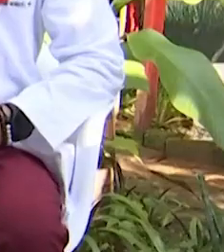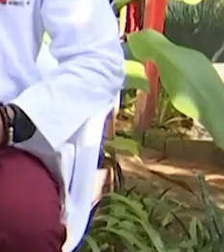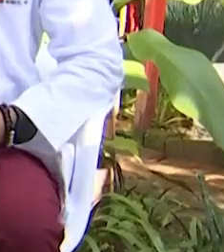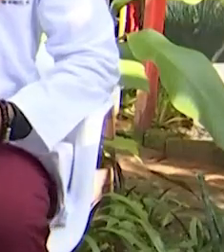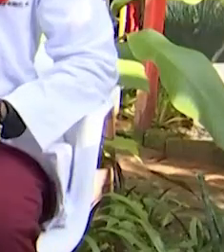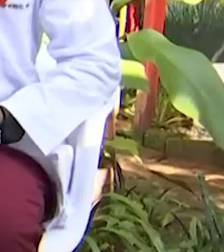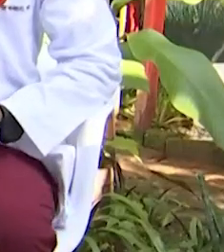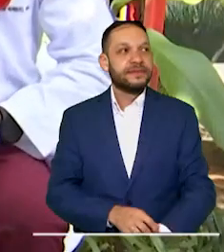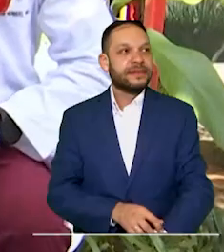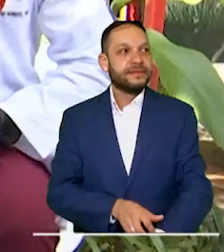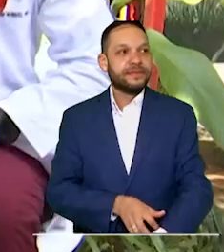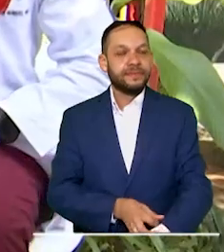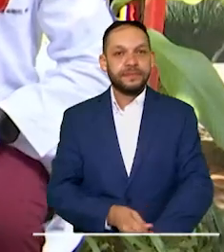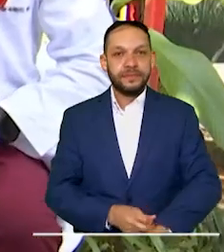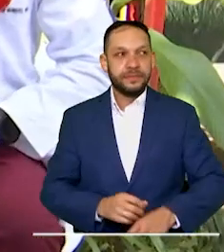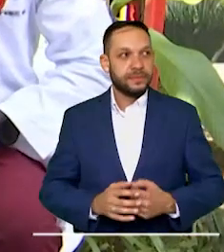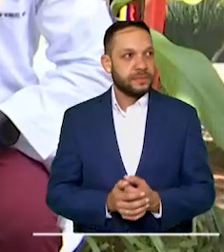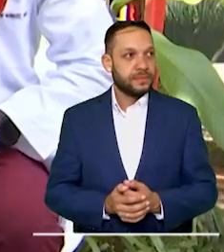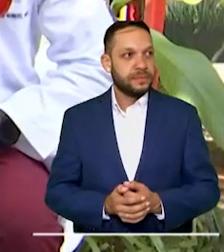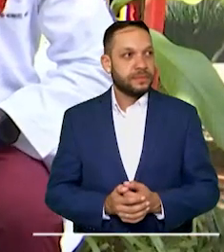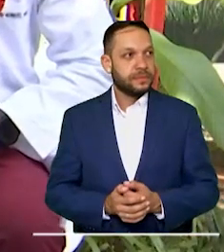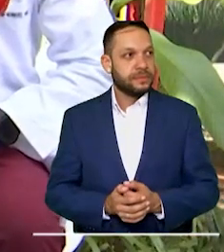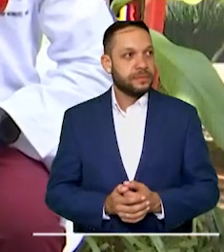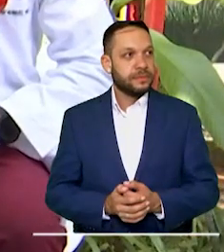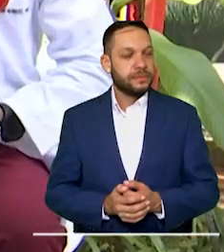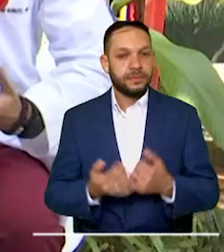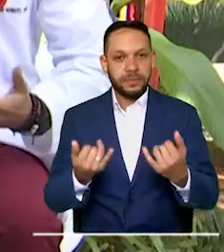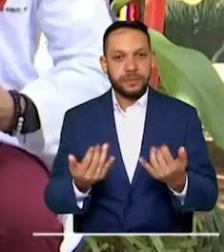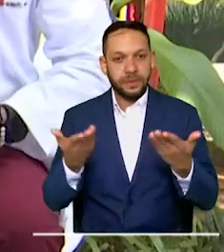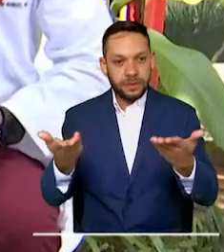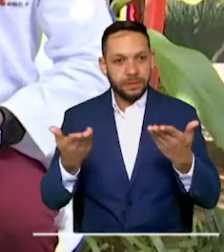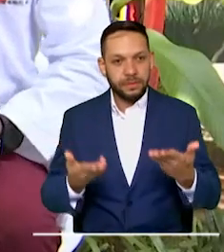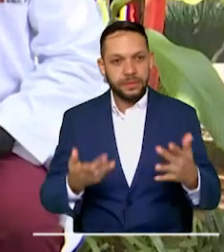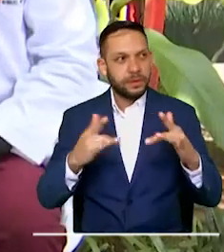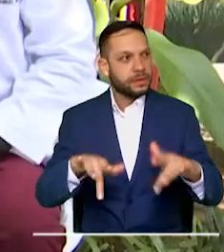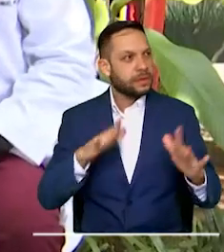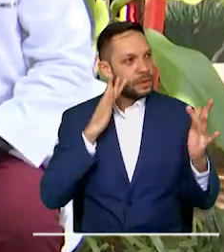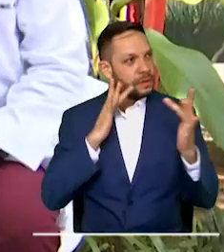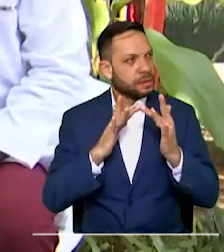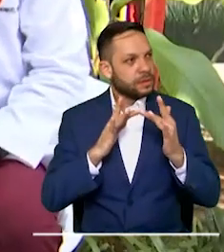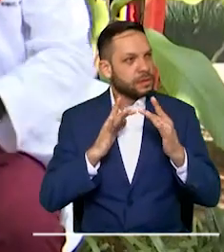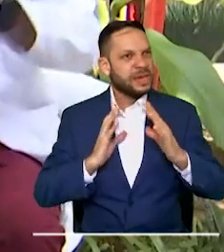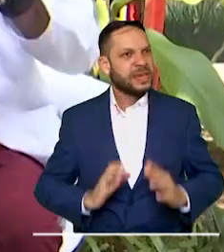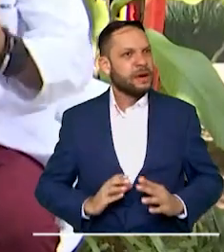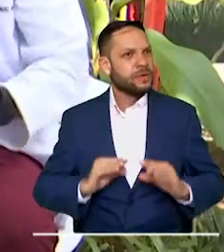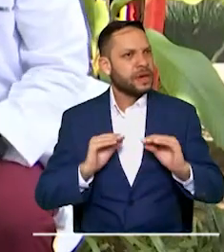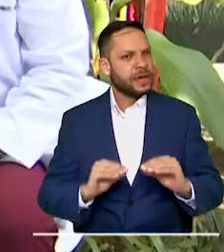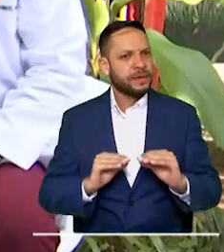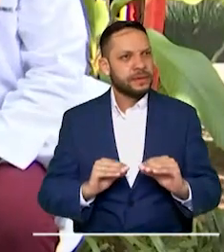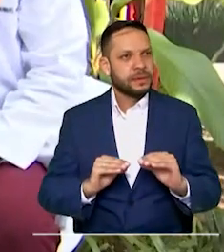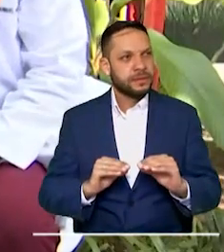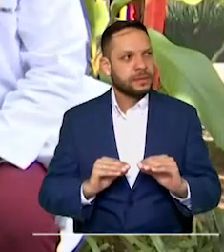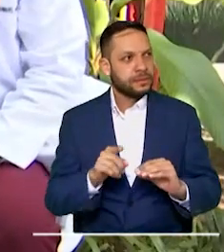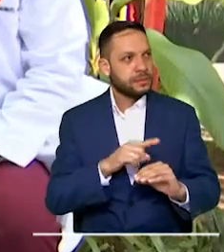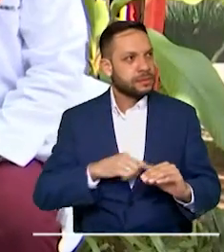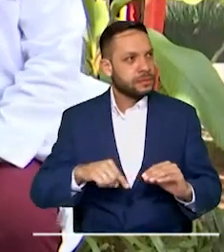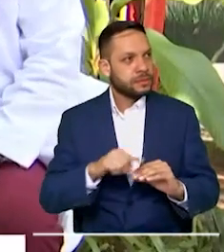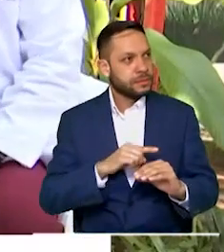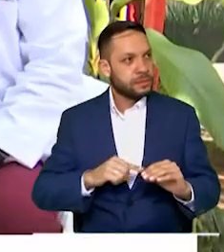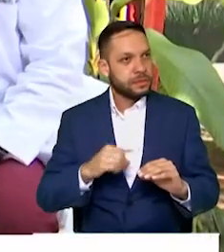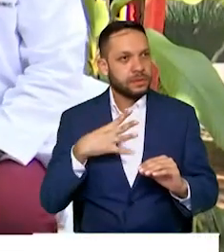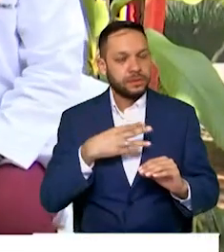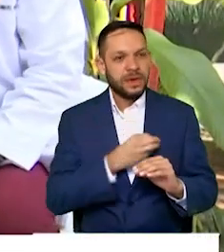tu mirada. Bienvenidos nuevamente a Conexión Vital. Gracias a todos ustedes por estar aquí, por seguir en sintonía con